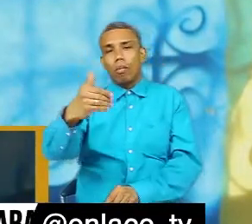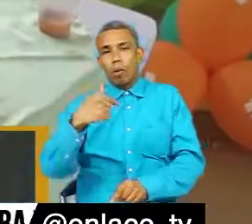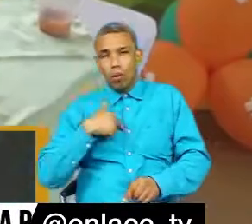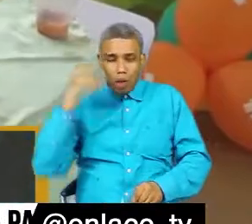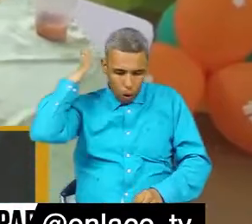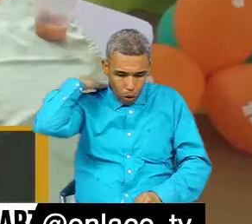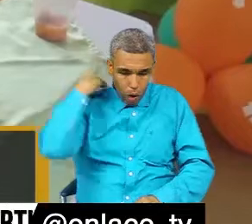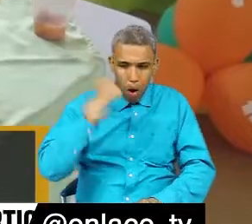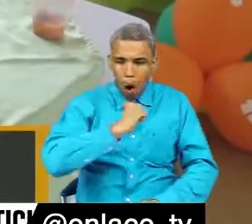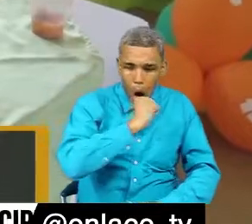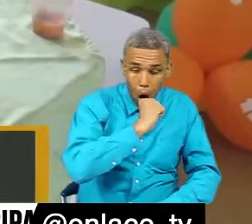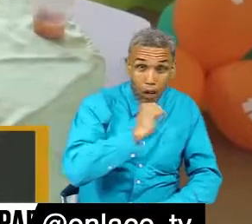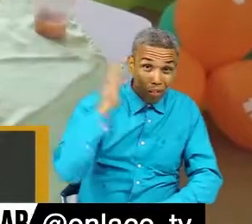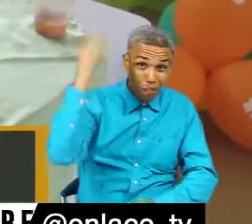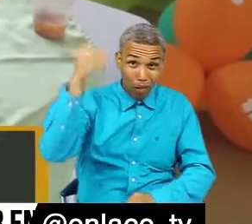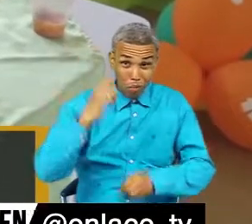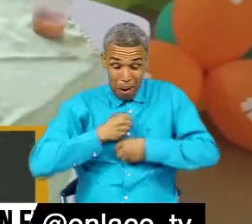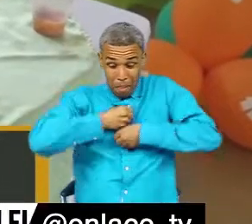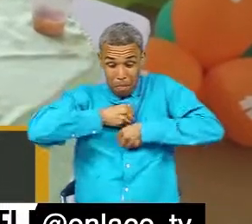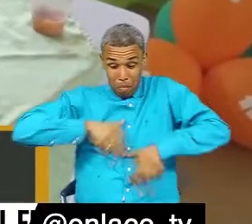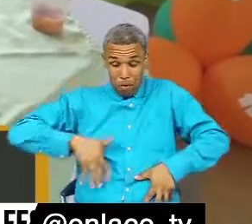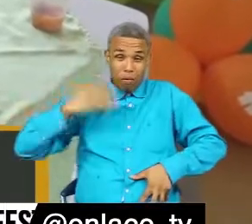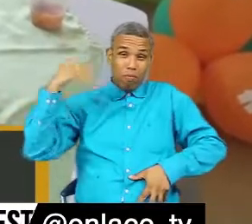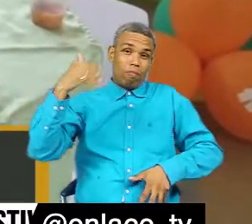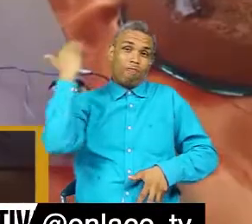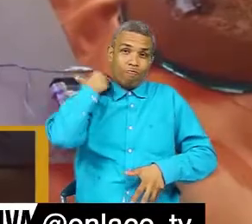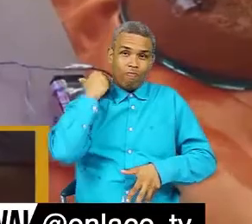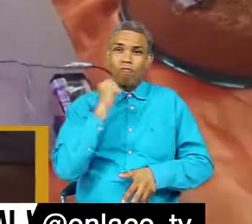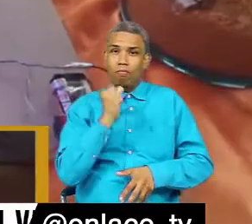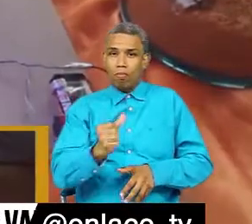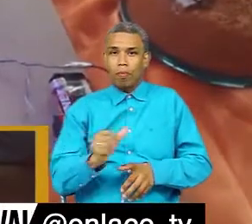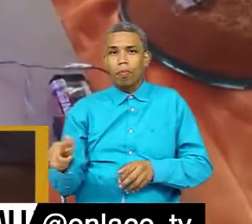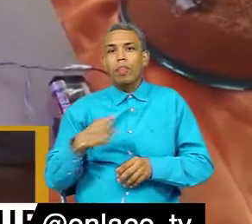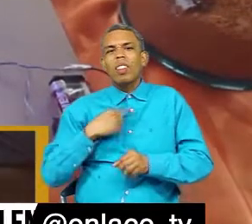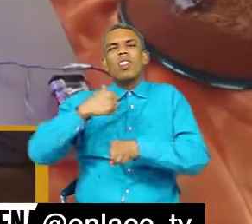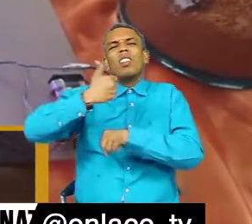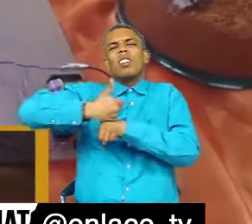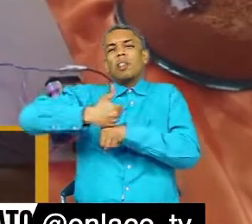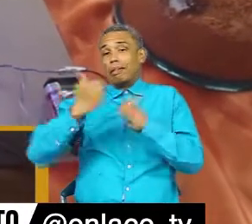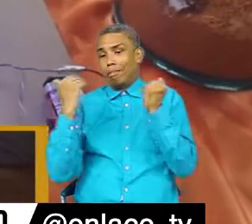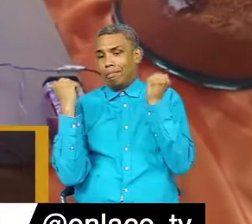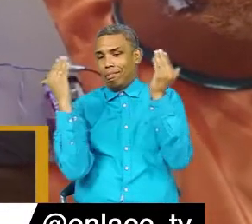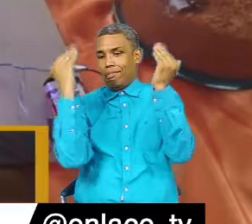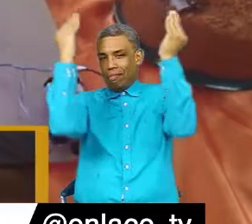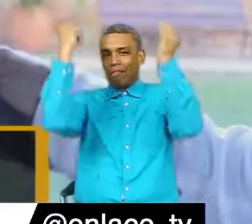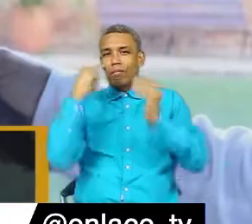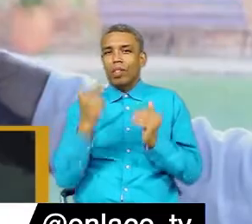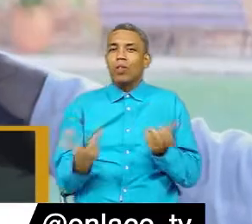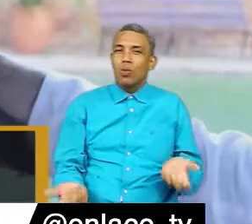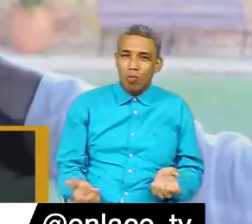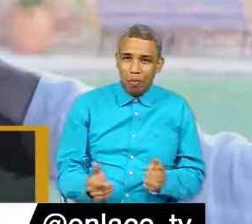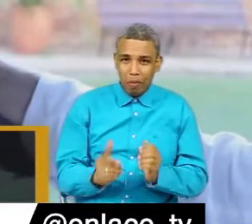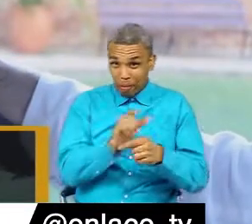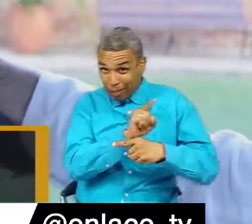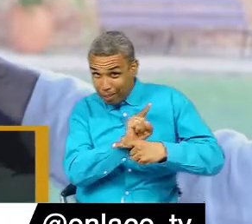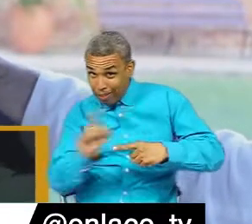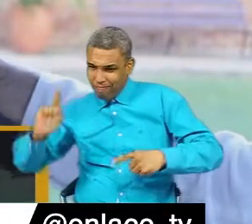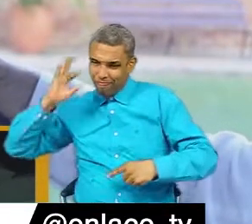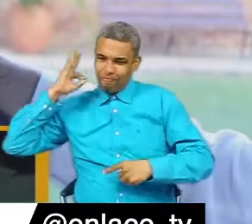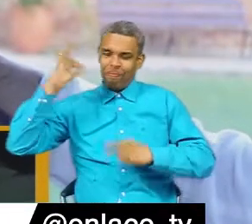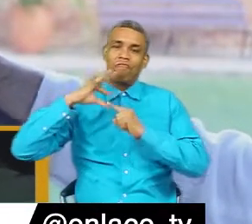y el bronquiolitis. El rector destaca el respaldo que tiene esta Semana Cultural Claveriana. ¿Qué mejor de este lugar para formar a